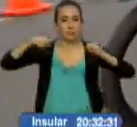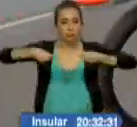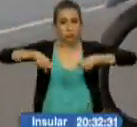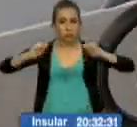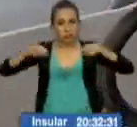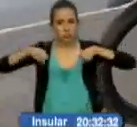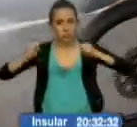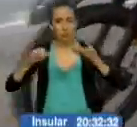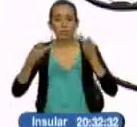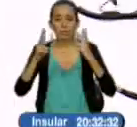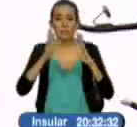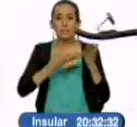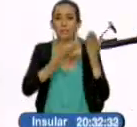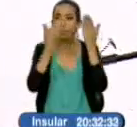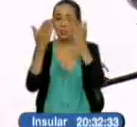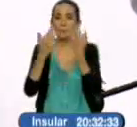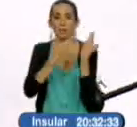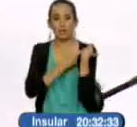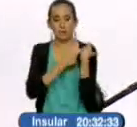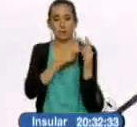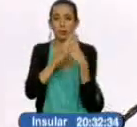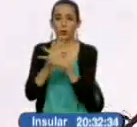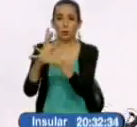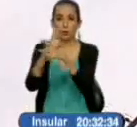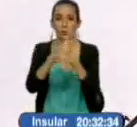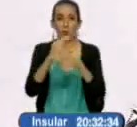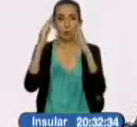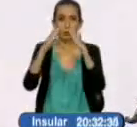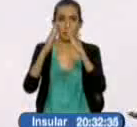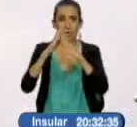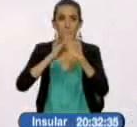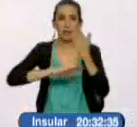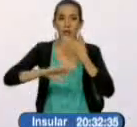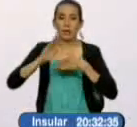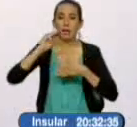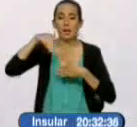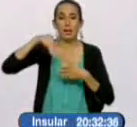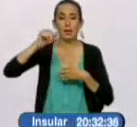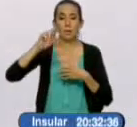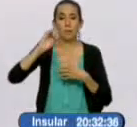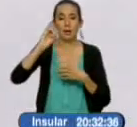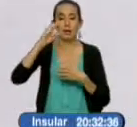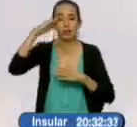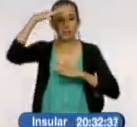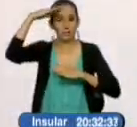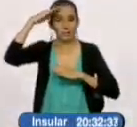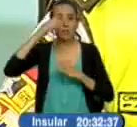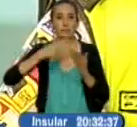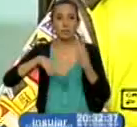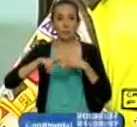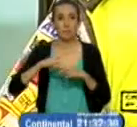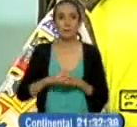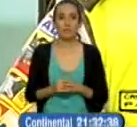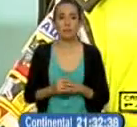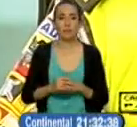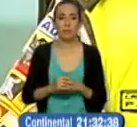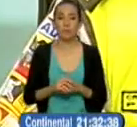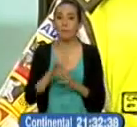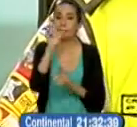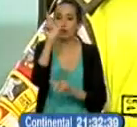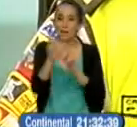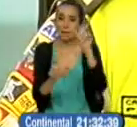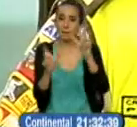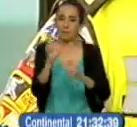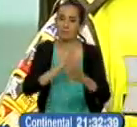encargo domiciliario. La Marina se une también a la tarea que brindará seguridad durante los días de asueto. Que el personal de todos